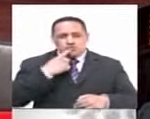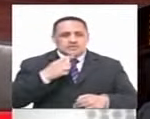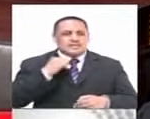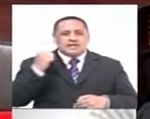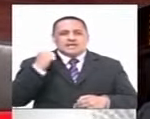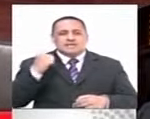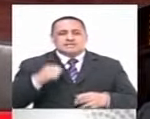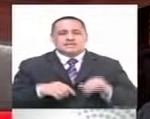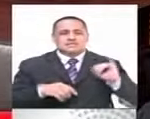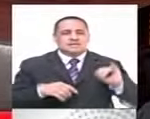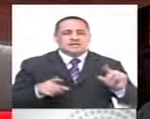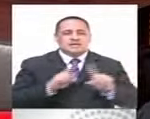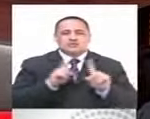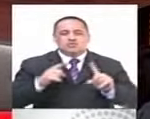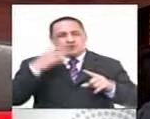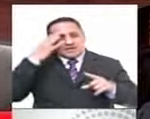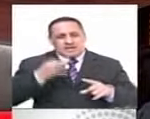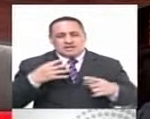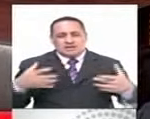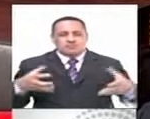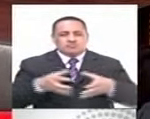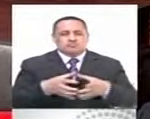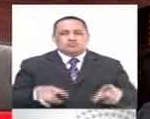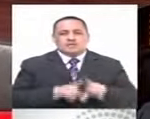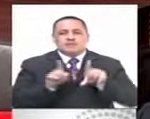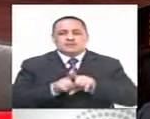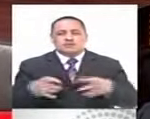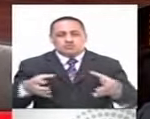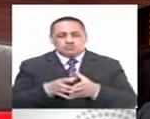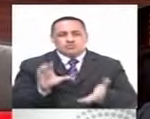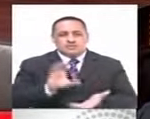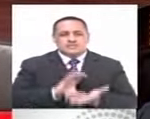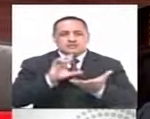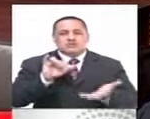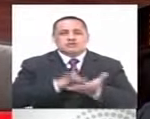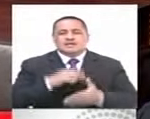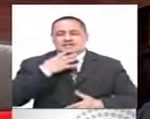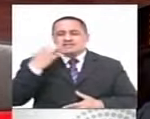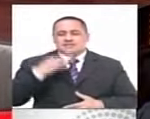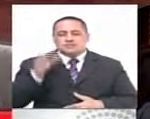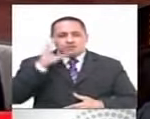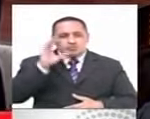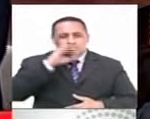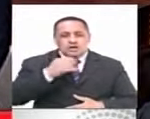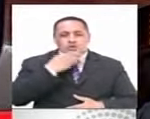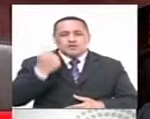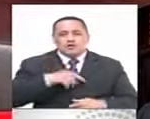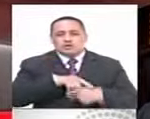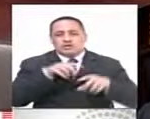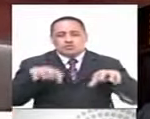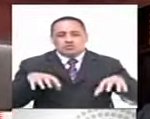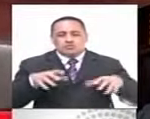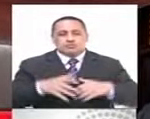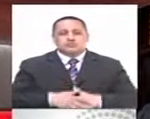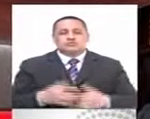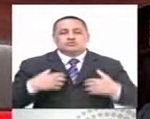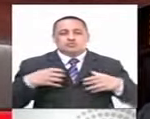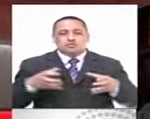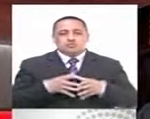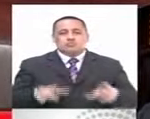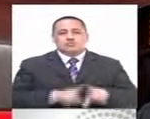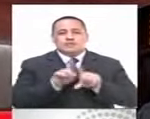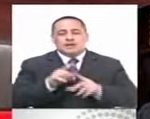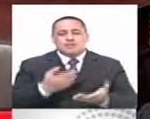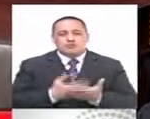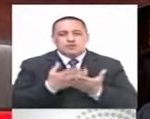izquierda, no cree en los extremos, es un partido de centro que siempre rescata lo mejor de ambos. Somos Perú, ha